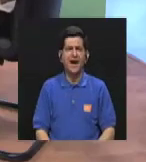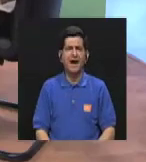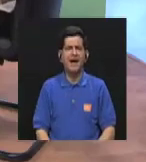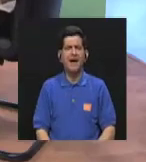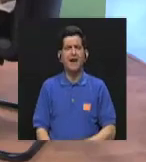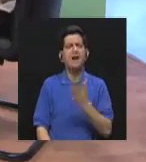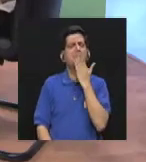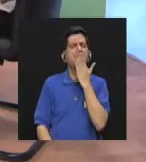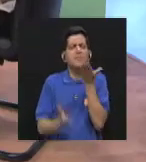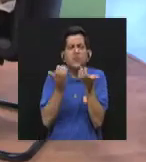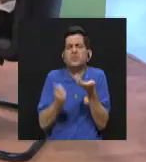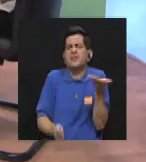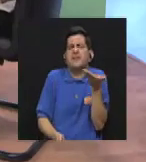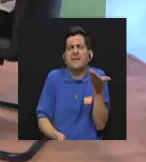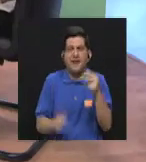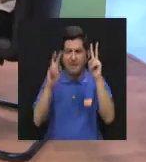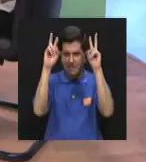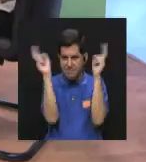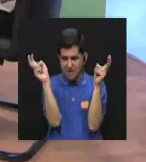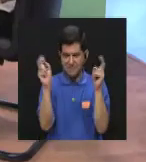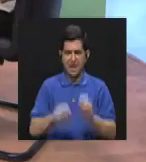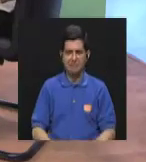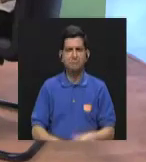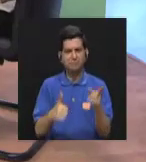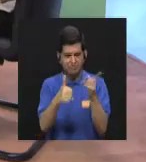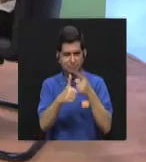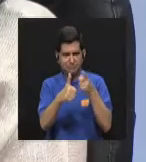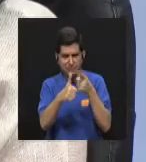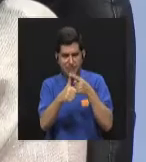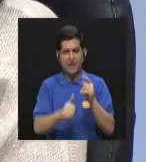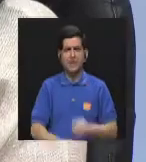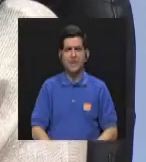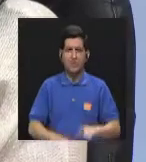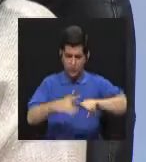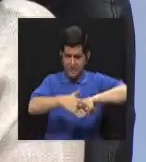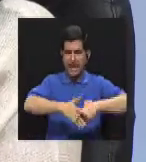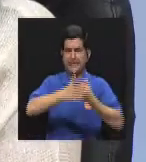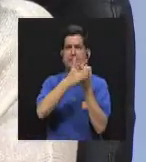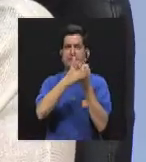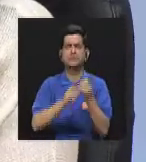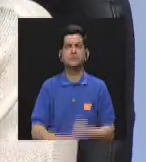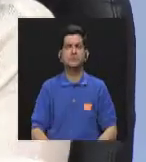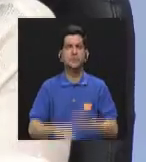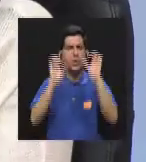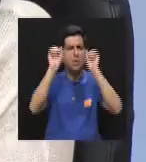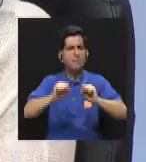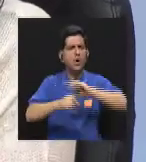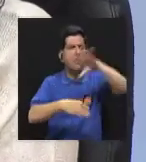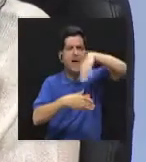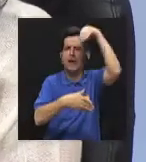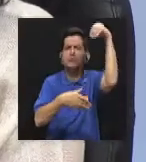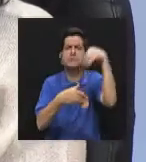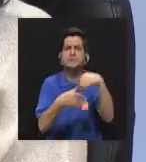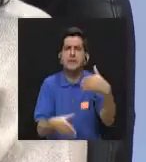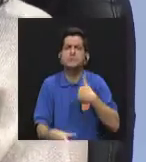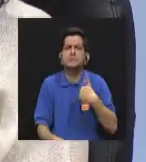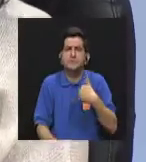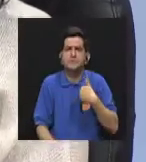los indios? Es el tema de hoy. Tal vez para iniciar, creo que para poner un poco en